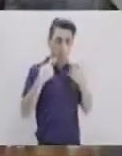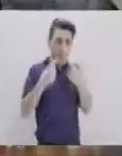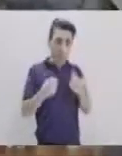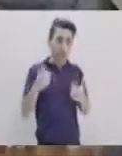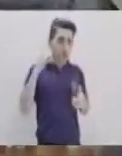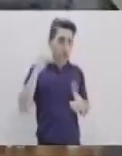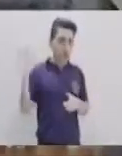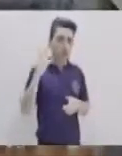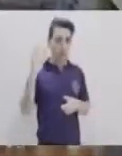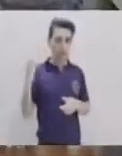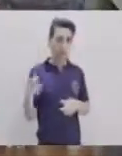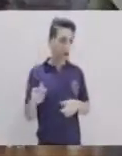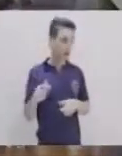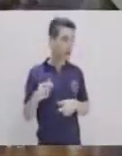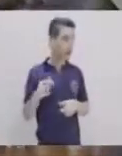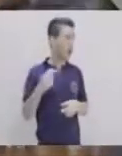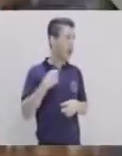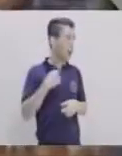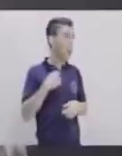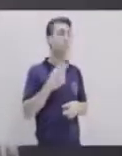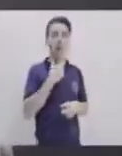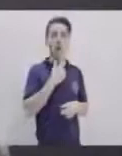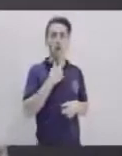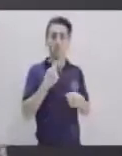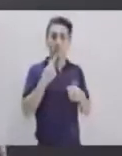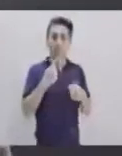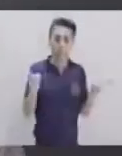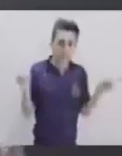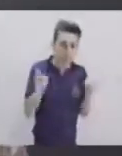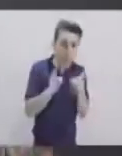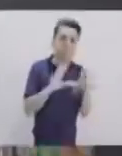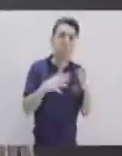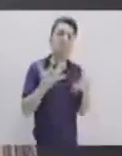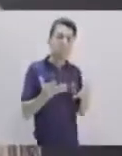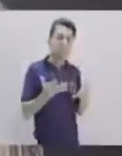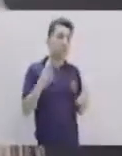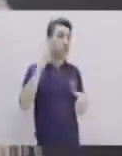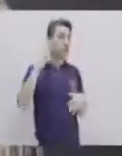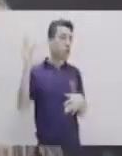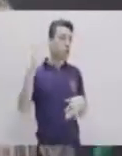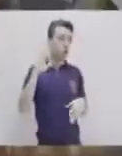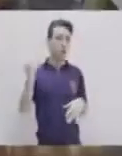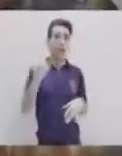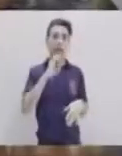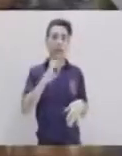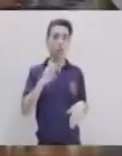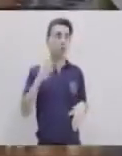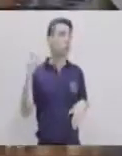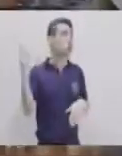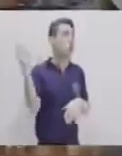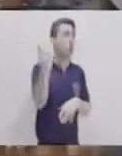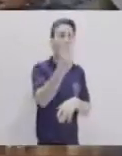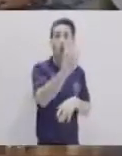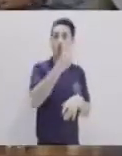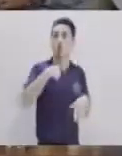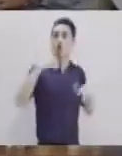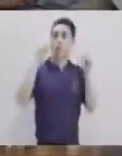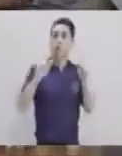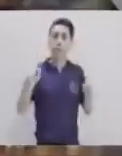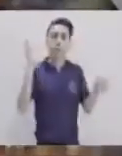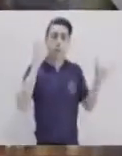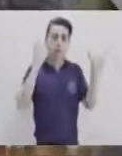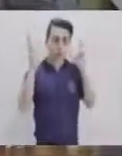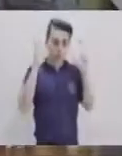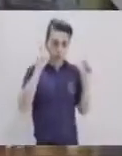sonido? Me gusta decir de una forma muy resumida que el sonido es todo lo que podemos escuchar. Pero les cuento que